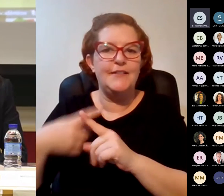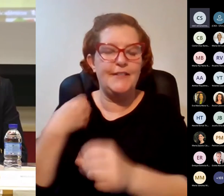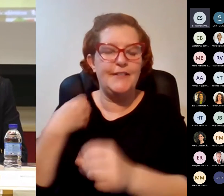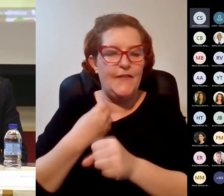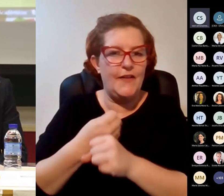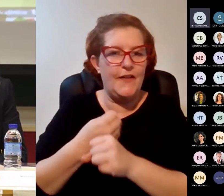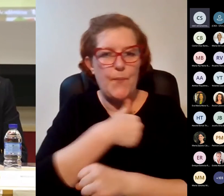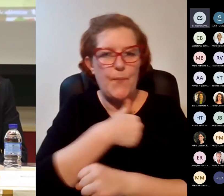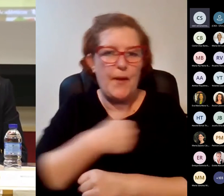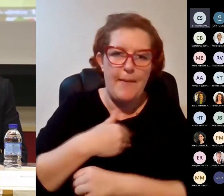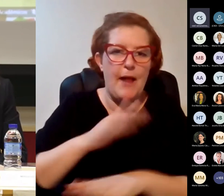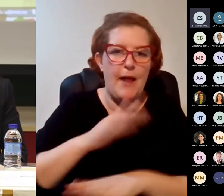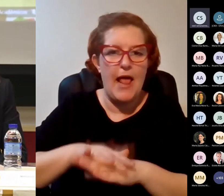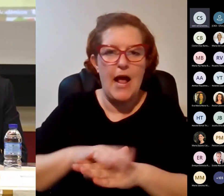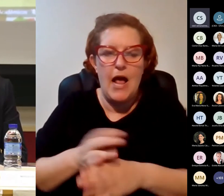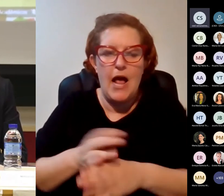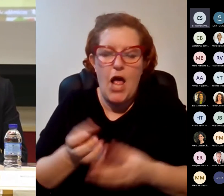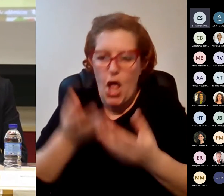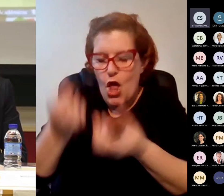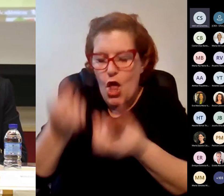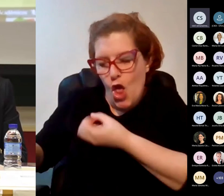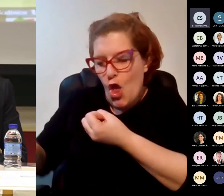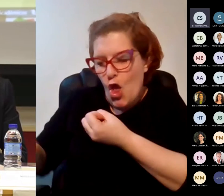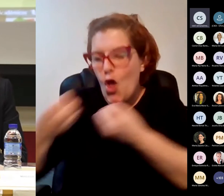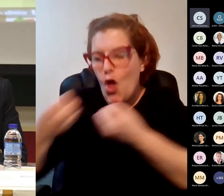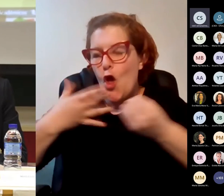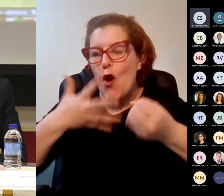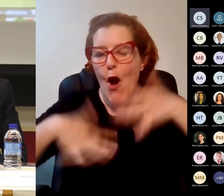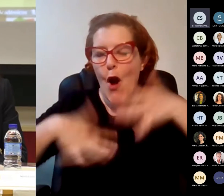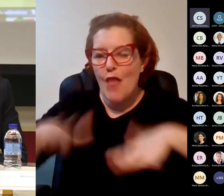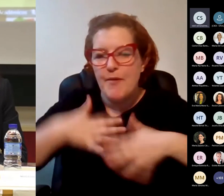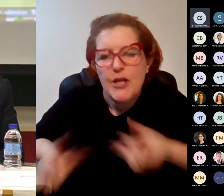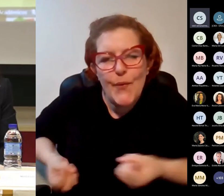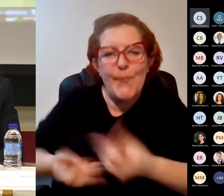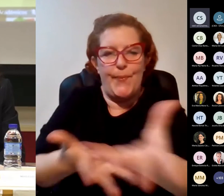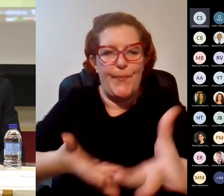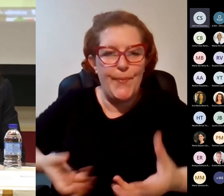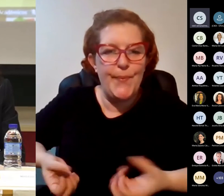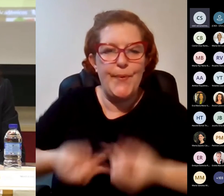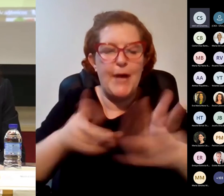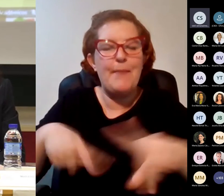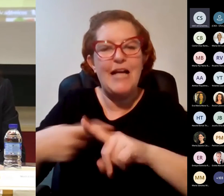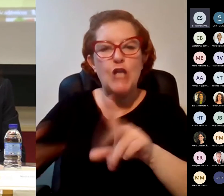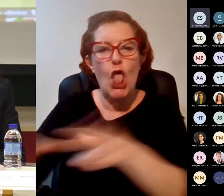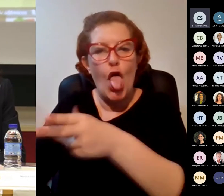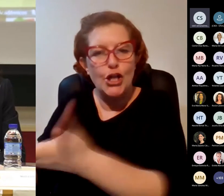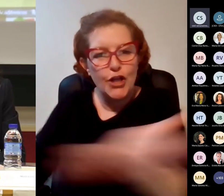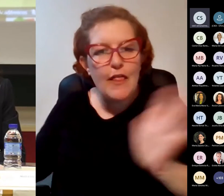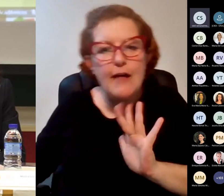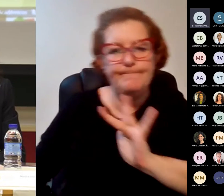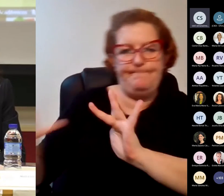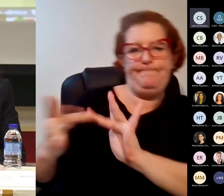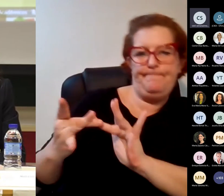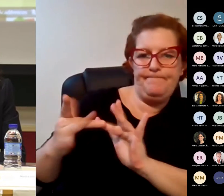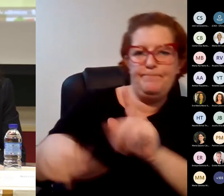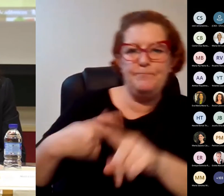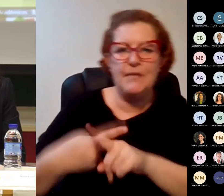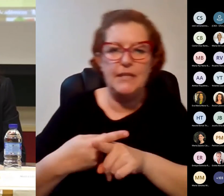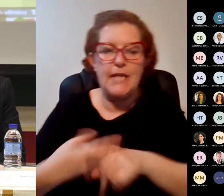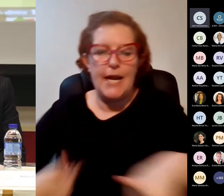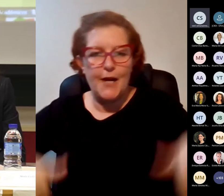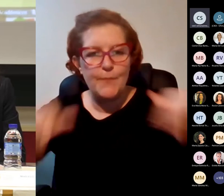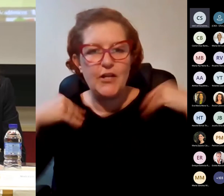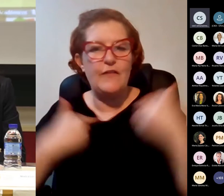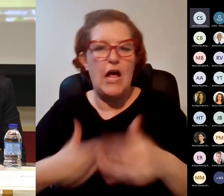bueno pues de transferencia de conocimiento de acercarse a la sociedad y de tener otra vinculación también desde el ámbito de la responsabilidad social corporal